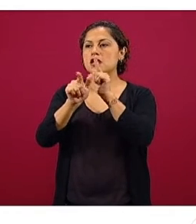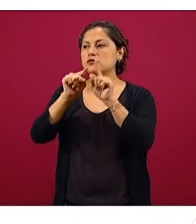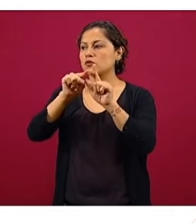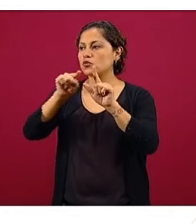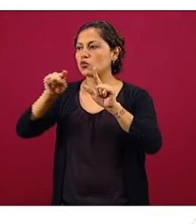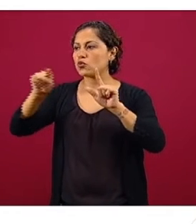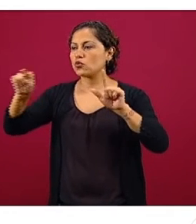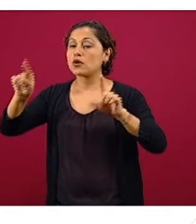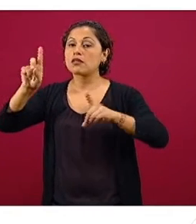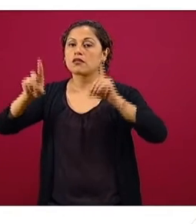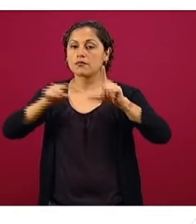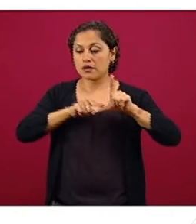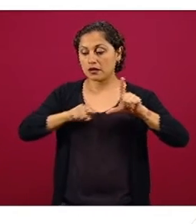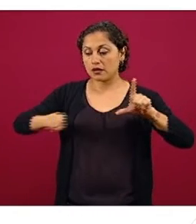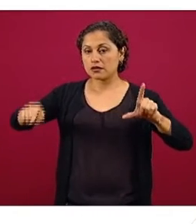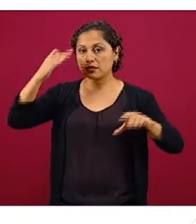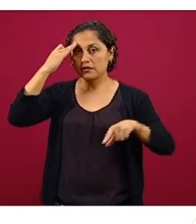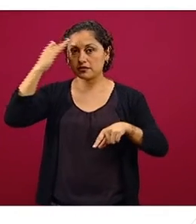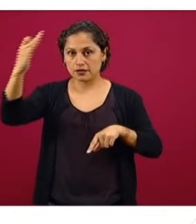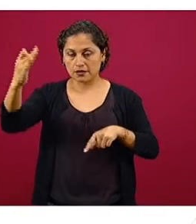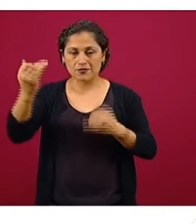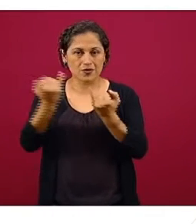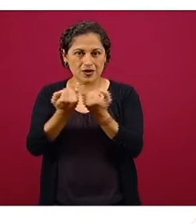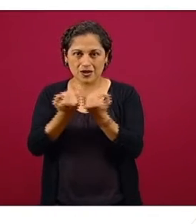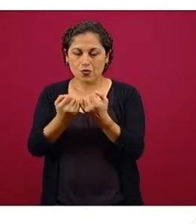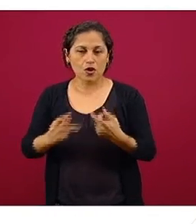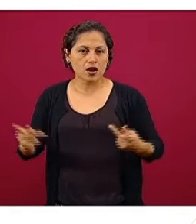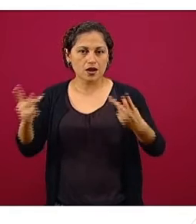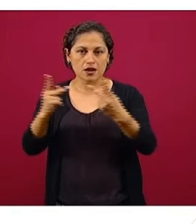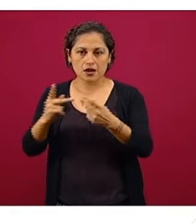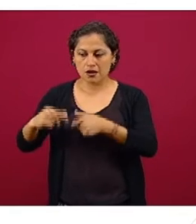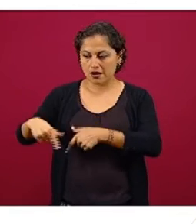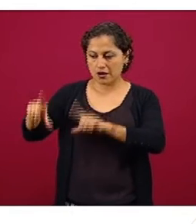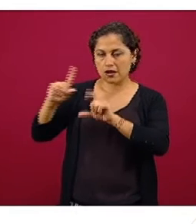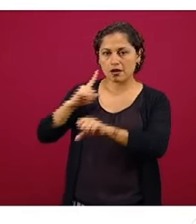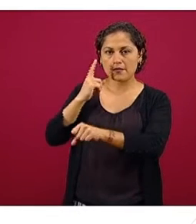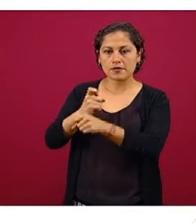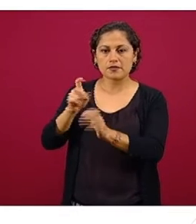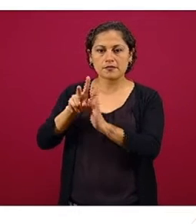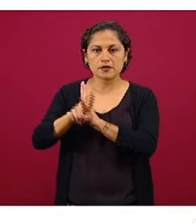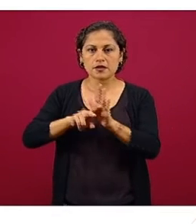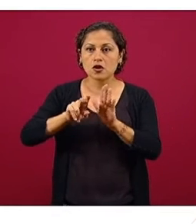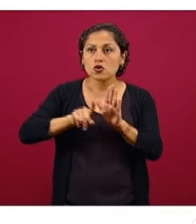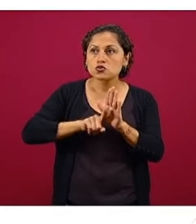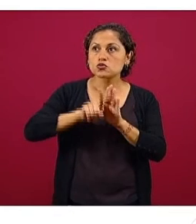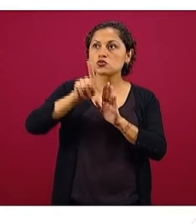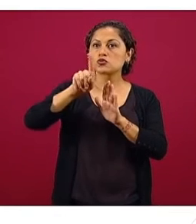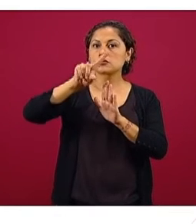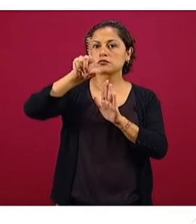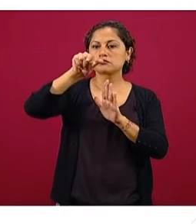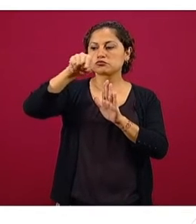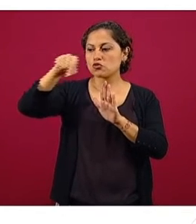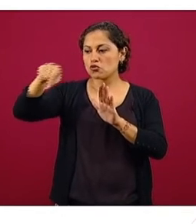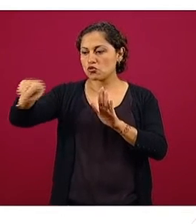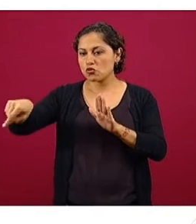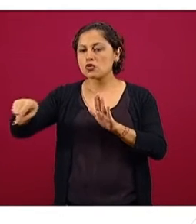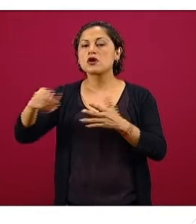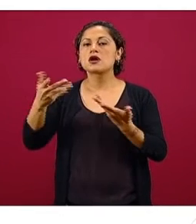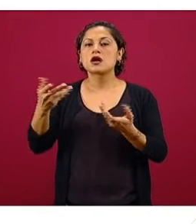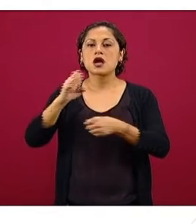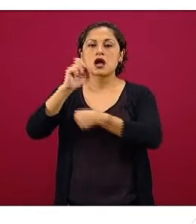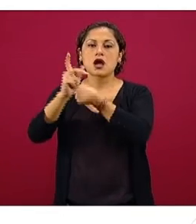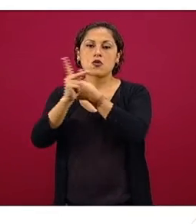Y esto corresponde justo a lo que vimos en la primera animación, subió, bajó. Cuando los países europeos que están en este bloque